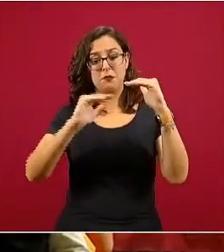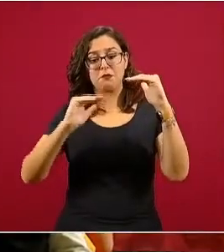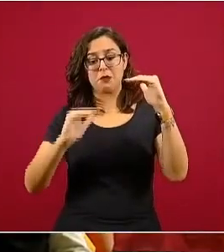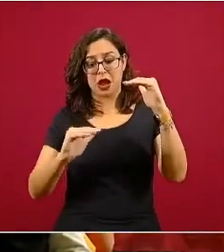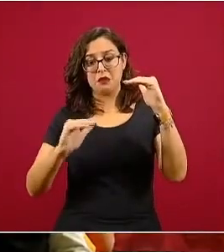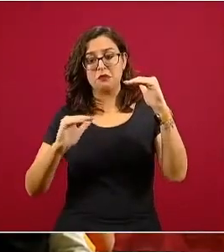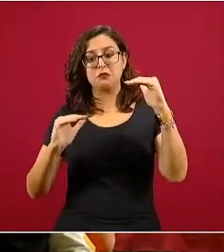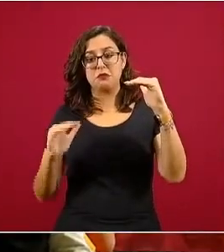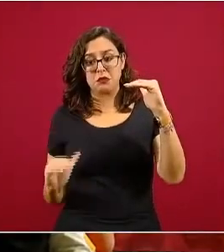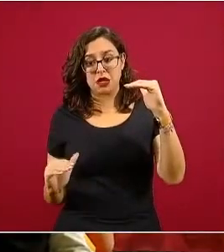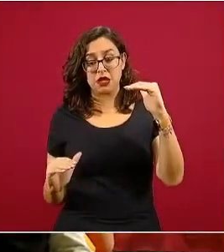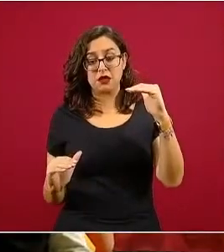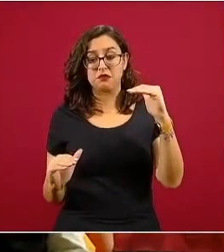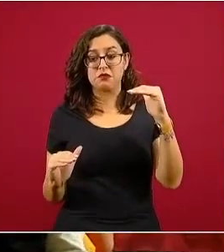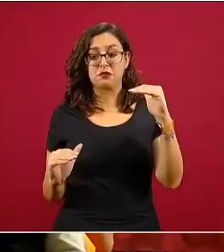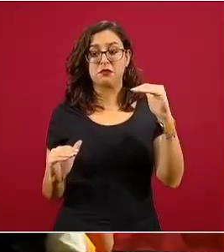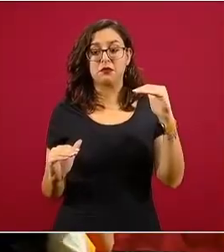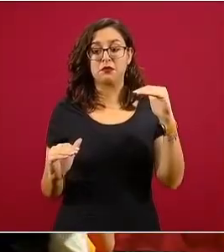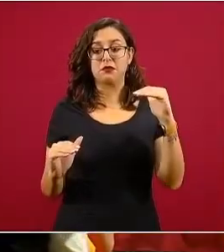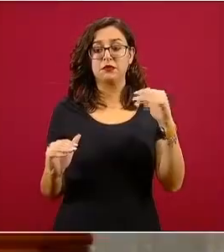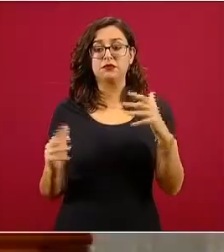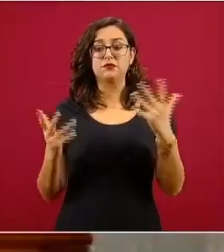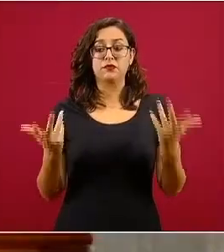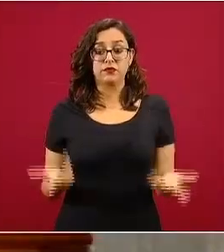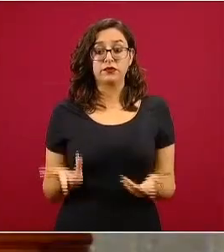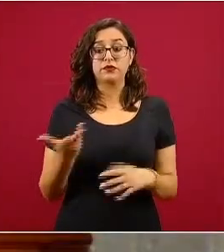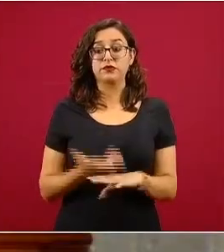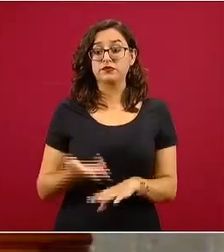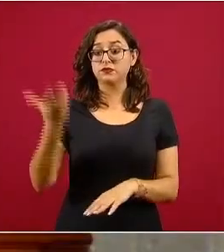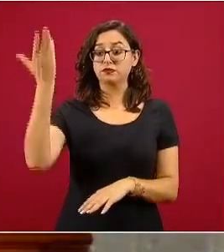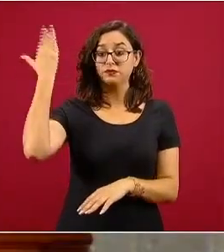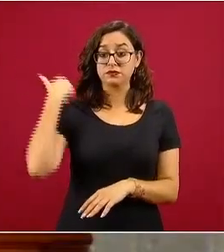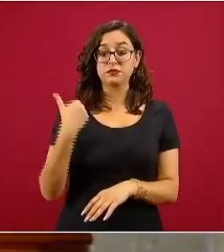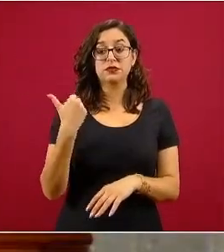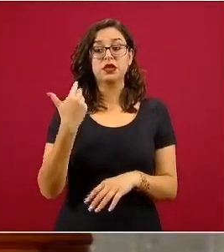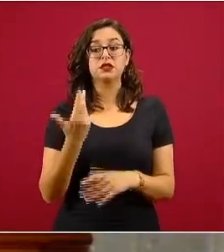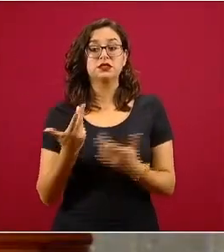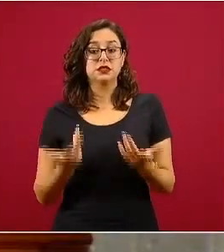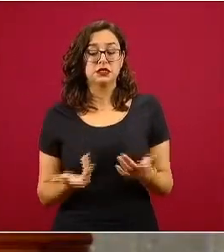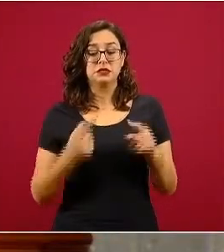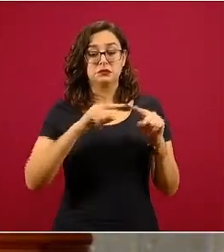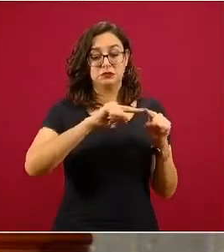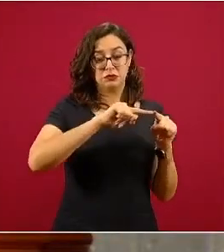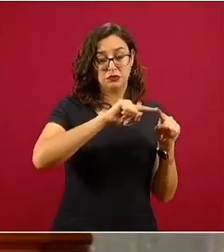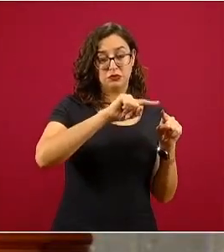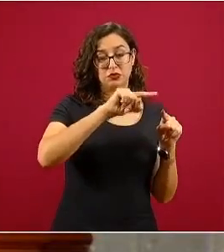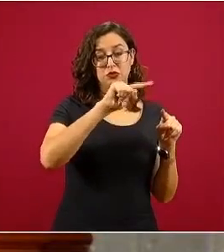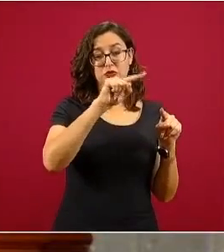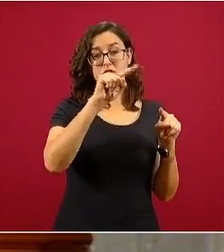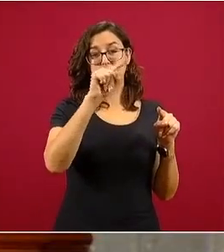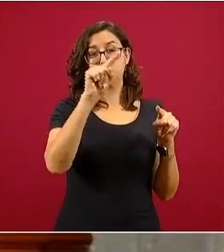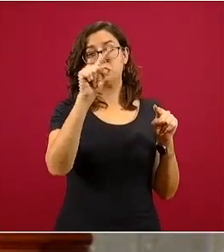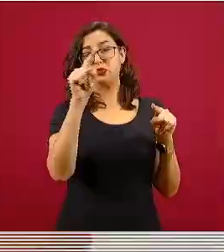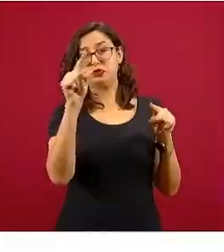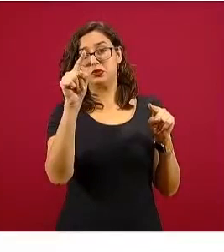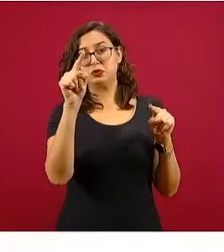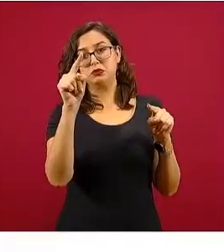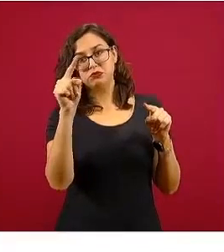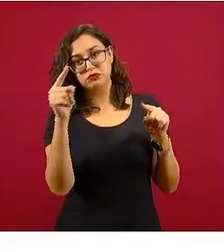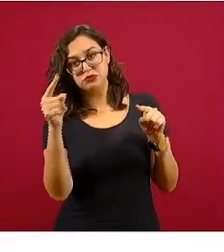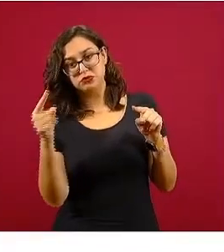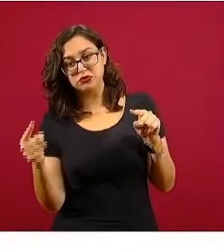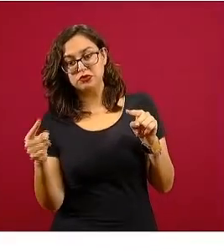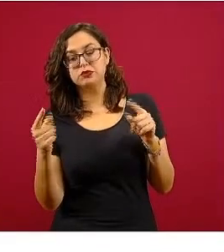un descenso desde ese acme de 2 semanas que tuvimos, una meseta en la cima, y